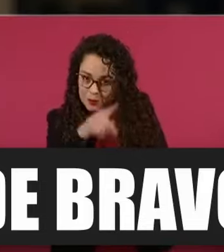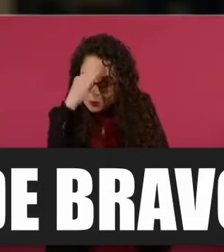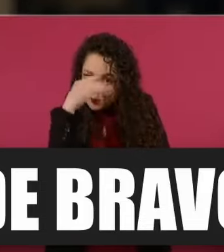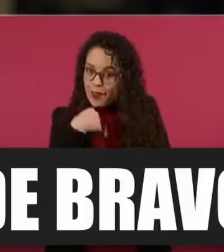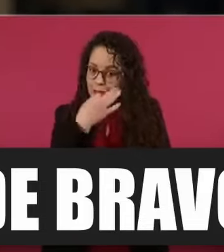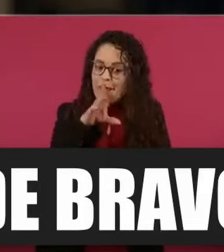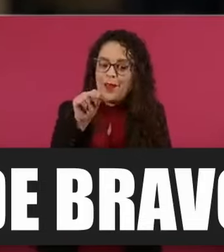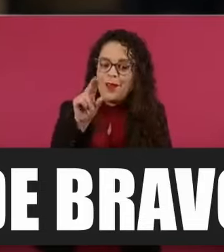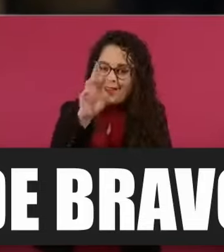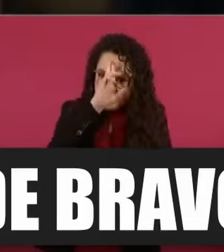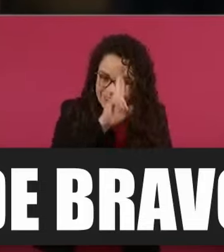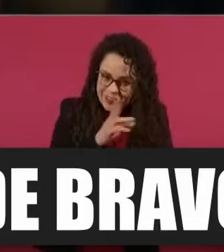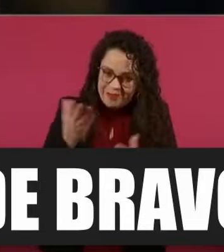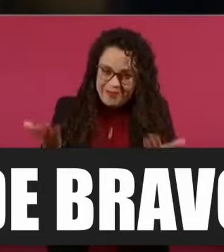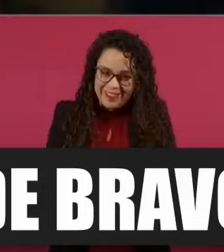Sí.